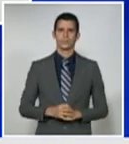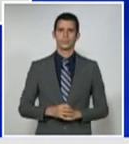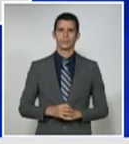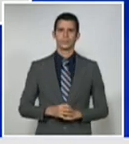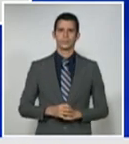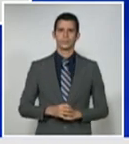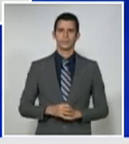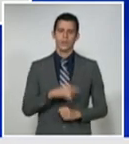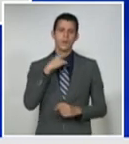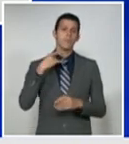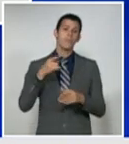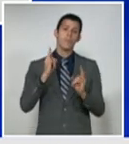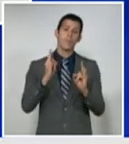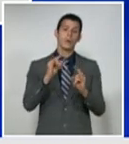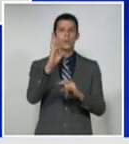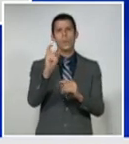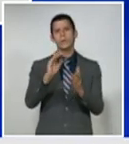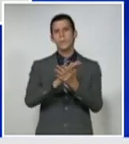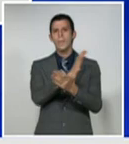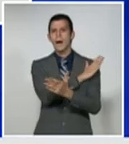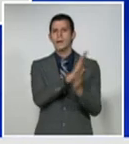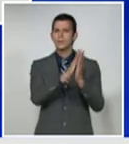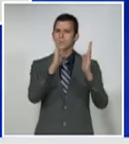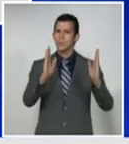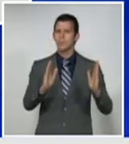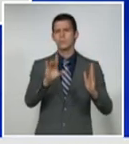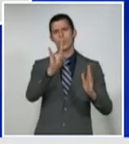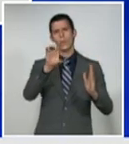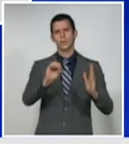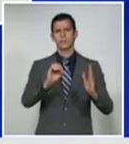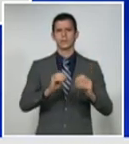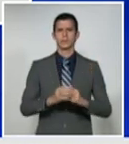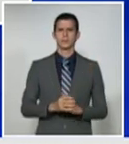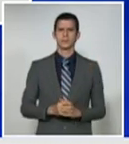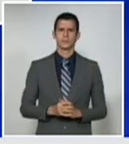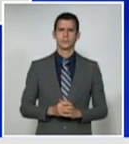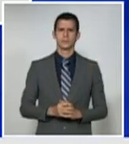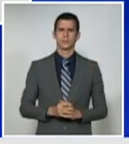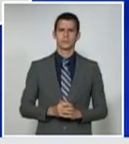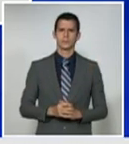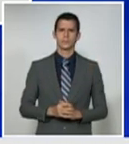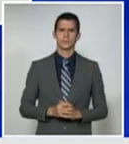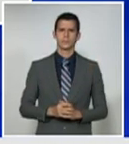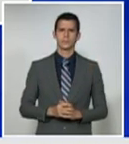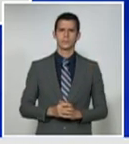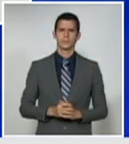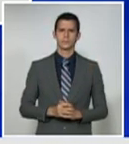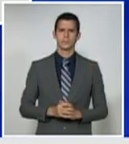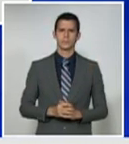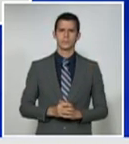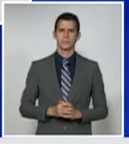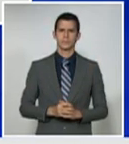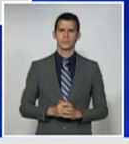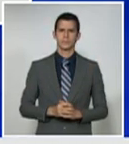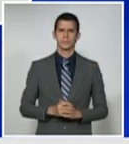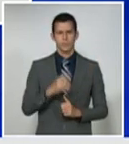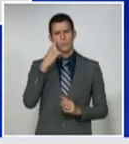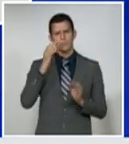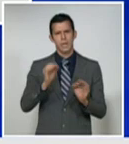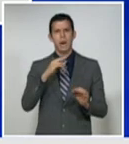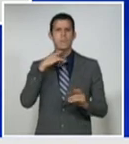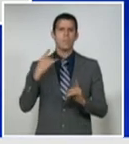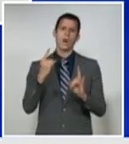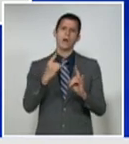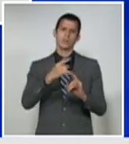si bien es cierto que hoy una cifra menor, un caso, pero de todas formas han tenido un número